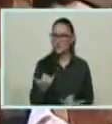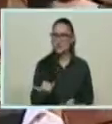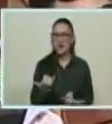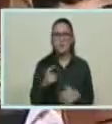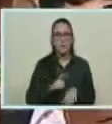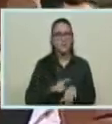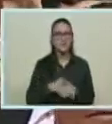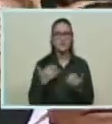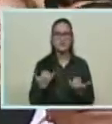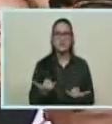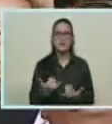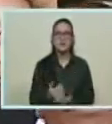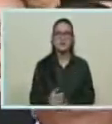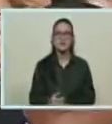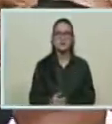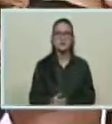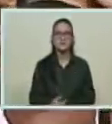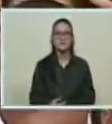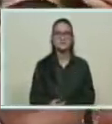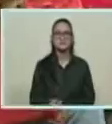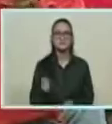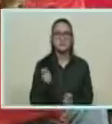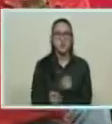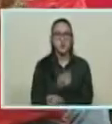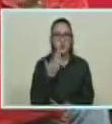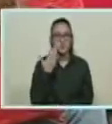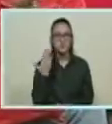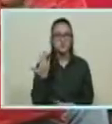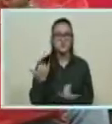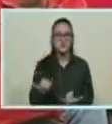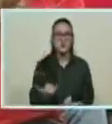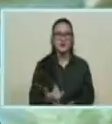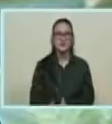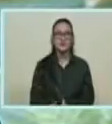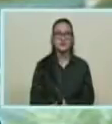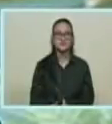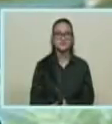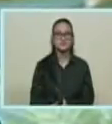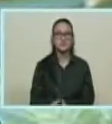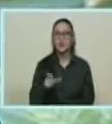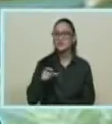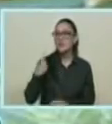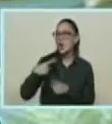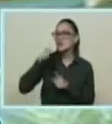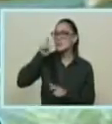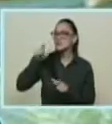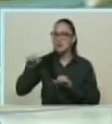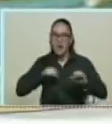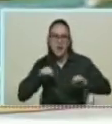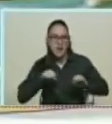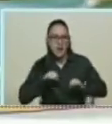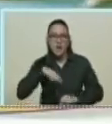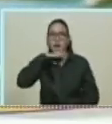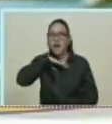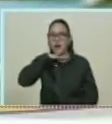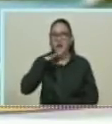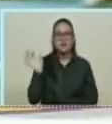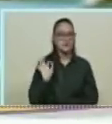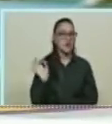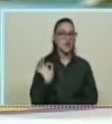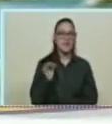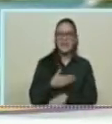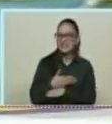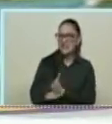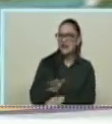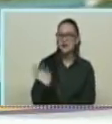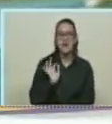este momento, se hace realidad. Sin intermediarios, sin gestores, sin